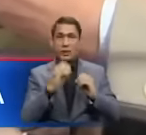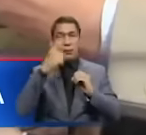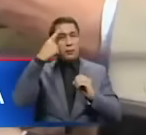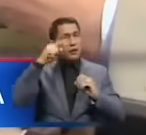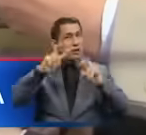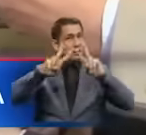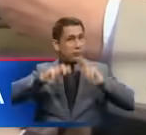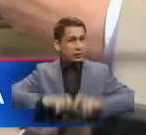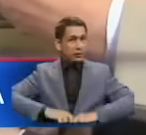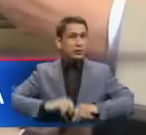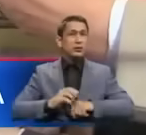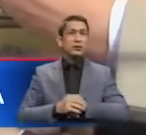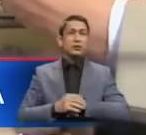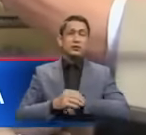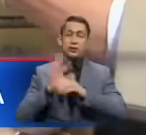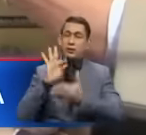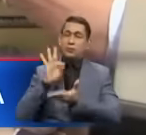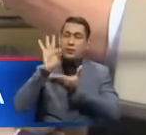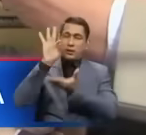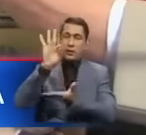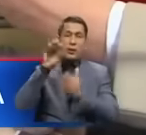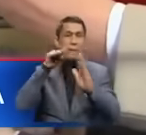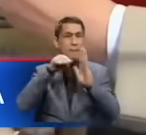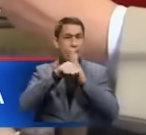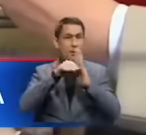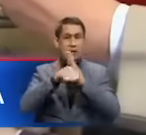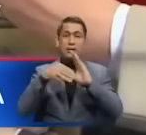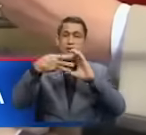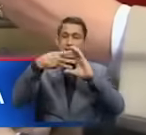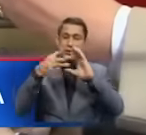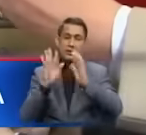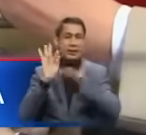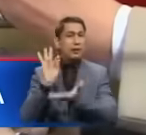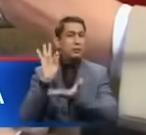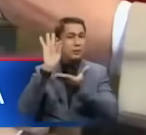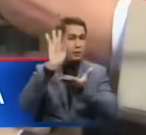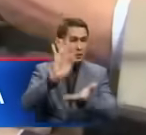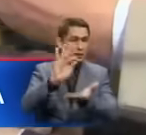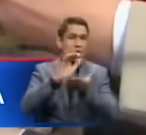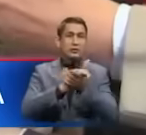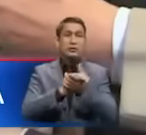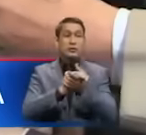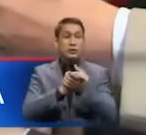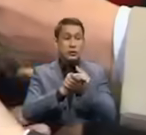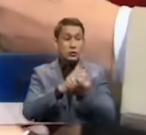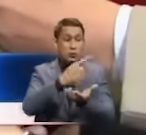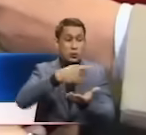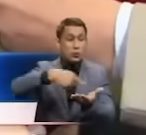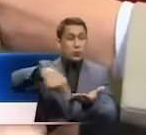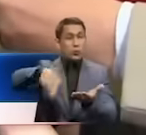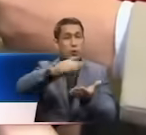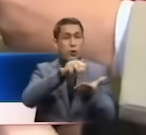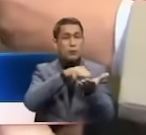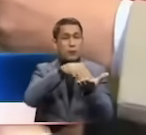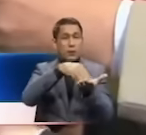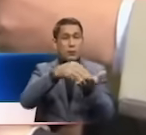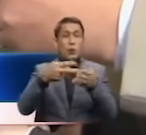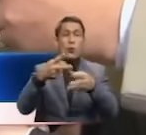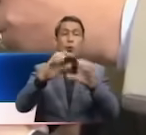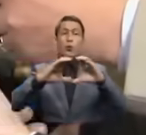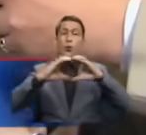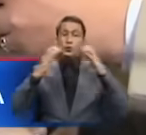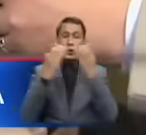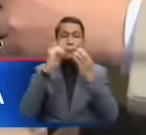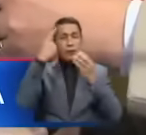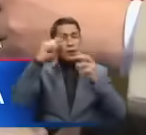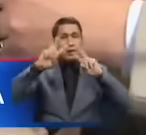superintendencia de bancos, superintendencia de compañías, el CNE también, porque vemos que dentro de las organizaciones políticas también existe el lavado de